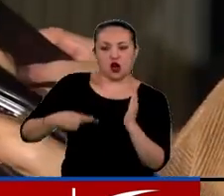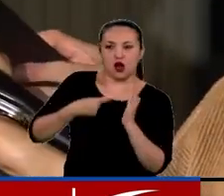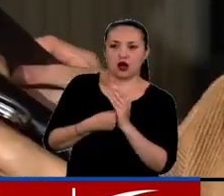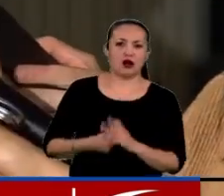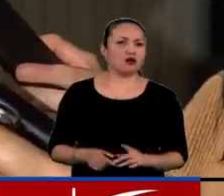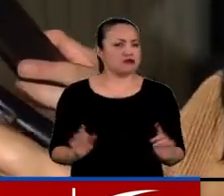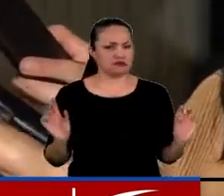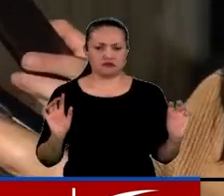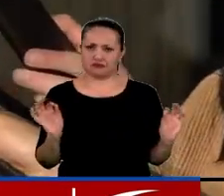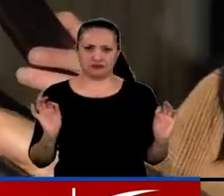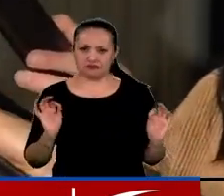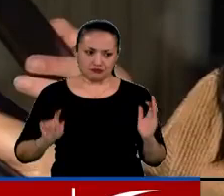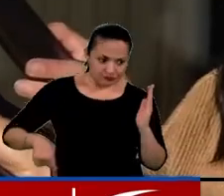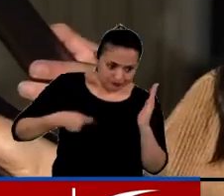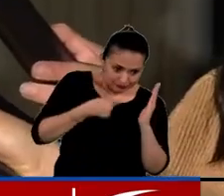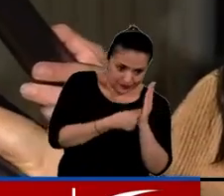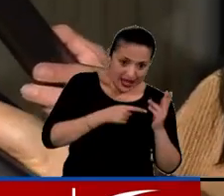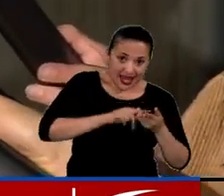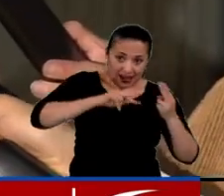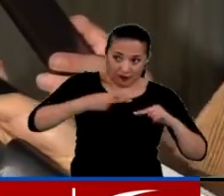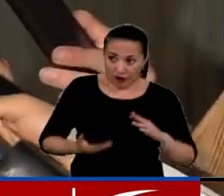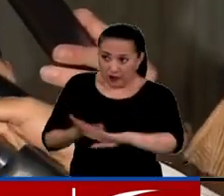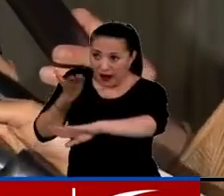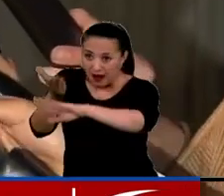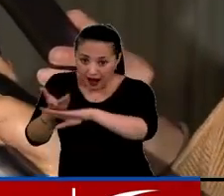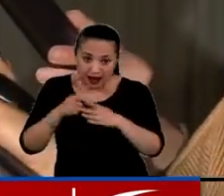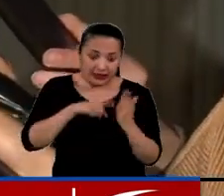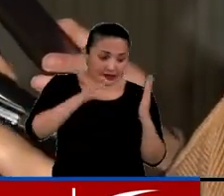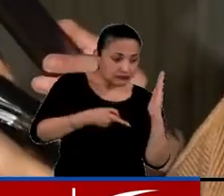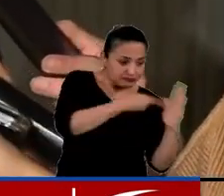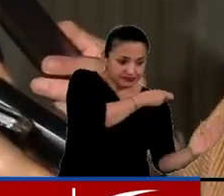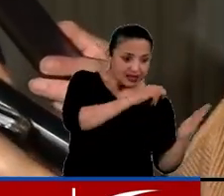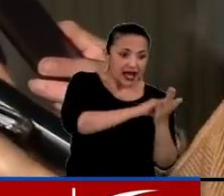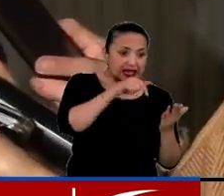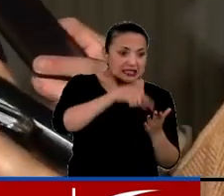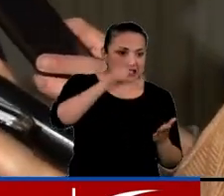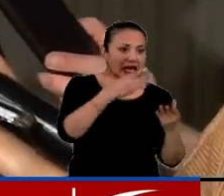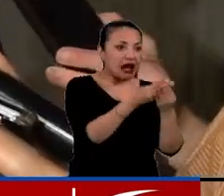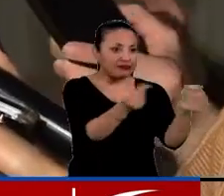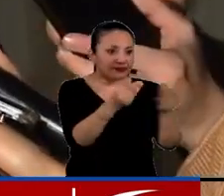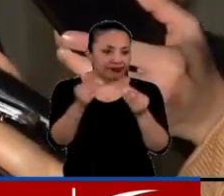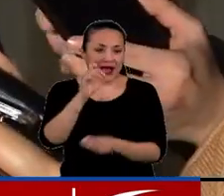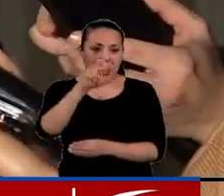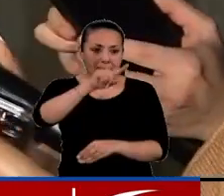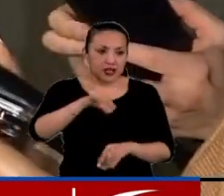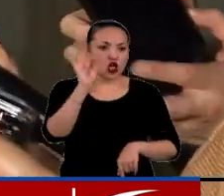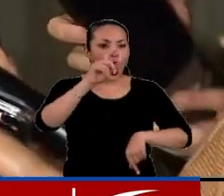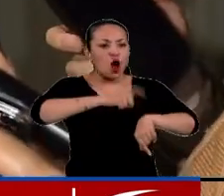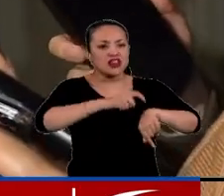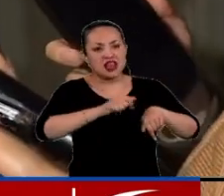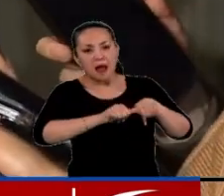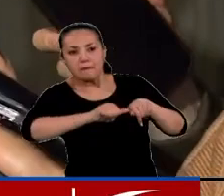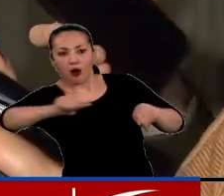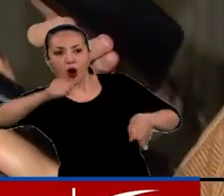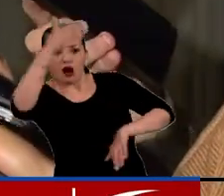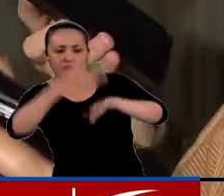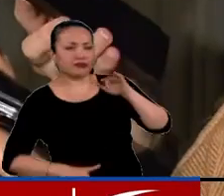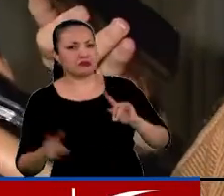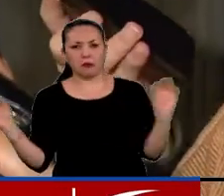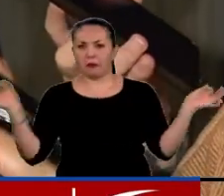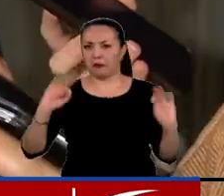ninguna circunstancia elimina las EPS ni tampoco les pone un término de transición de subsistencia. Las que